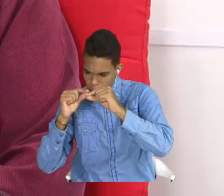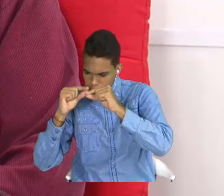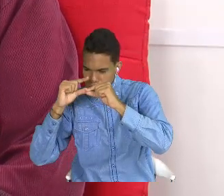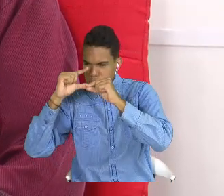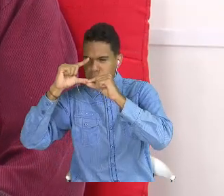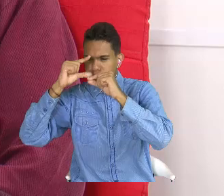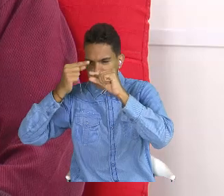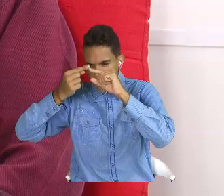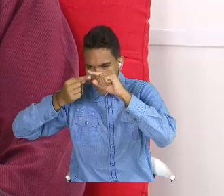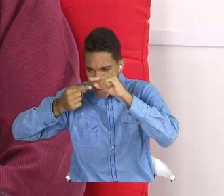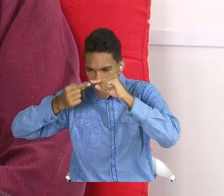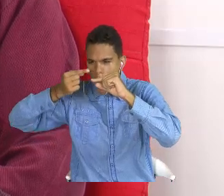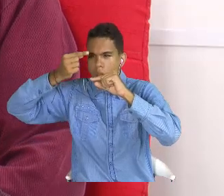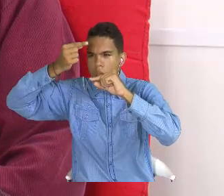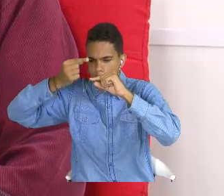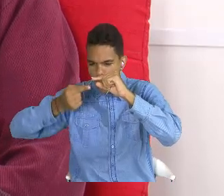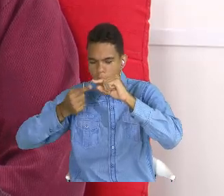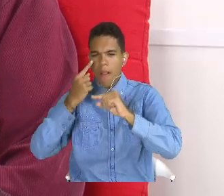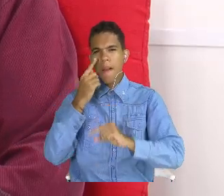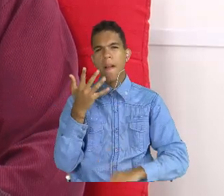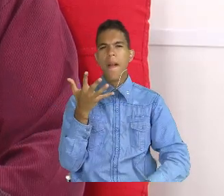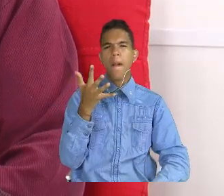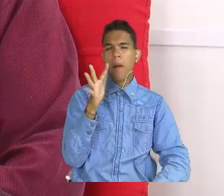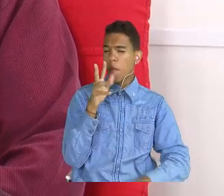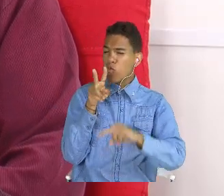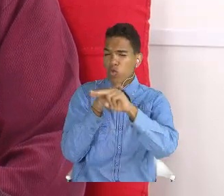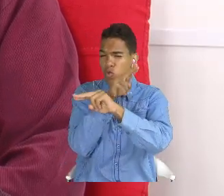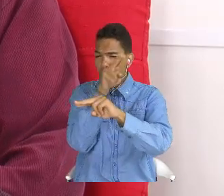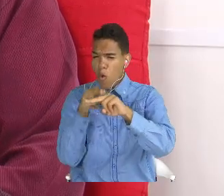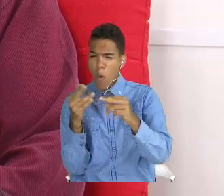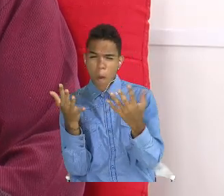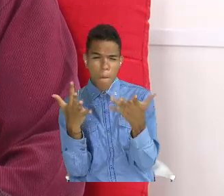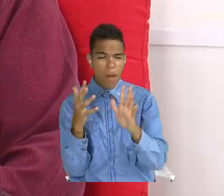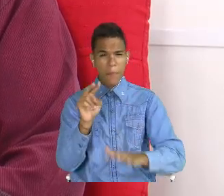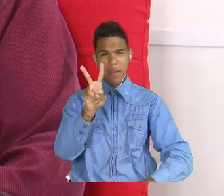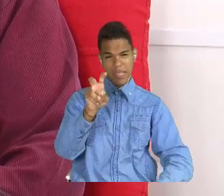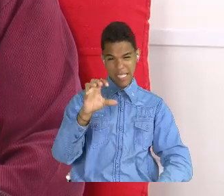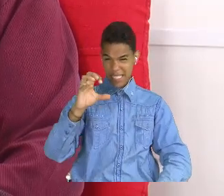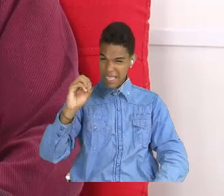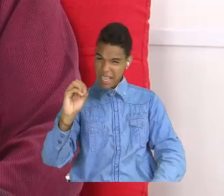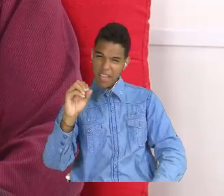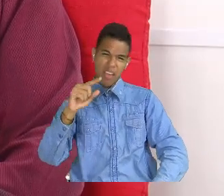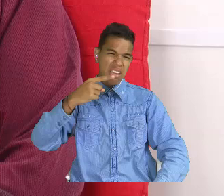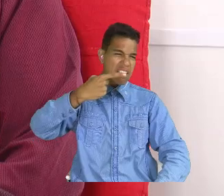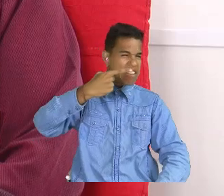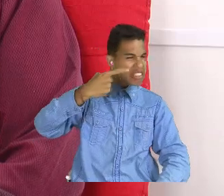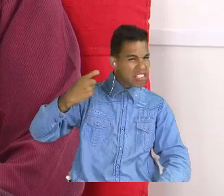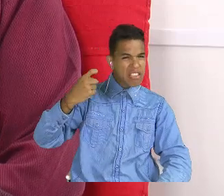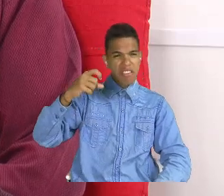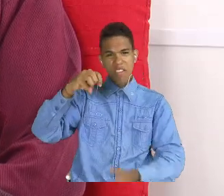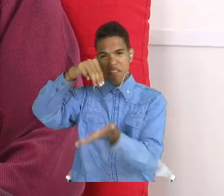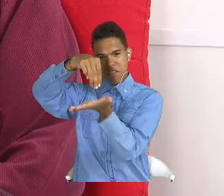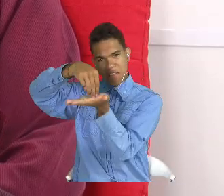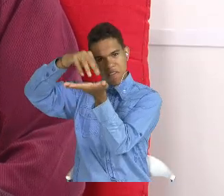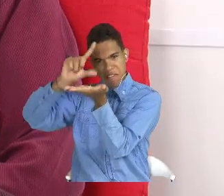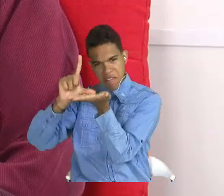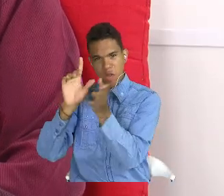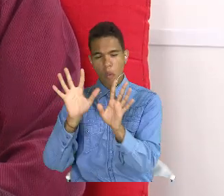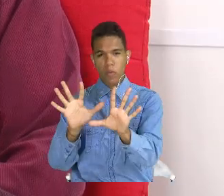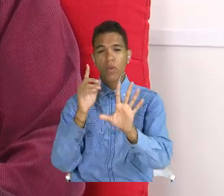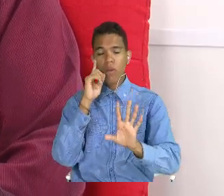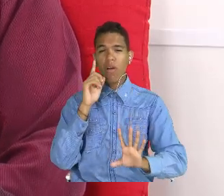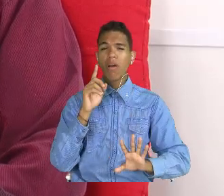por decilitro. El nivel normal de una glicemia es entre 70 y 100 miligramos. Ustedes dirán muchas